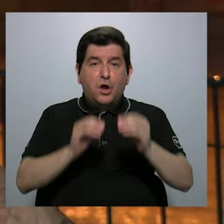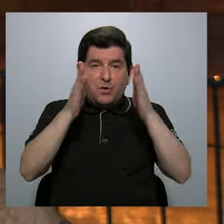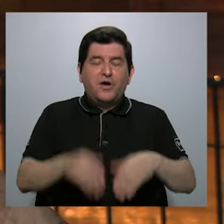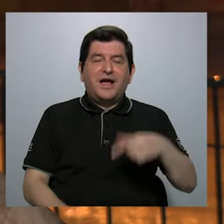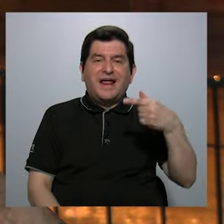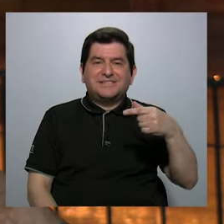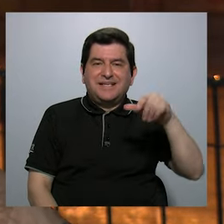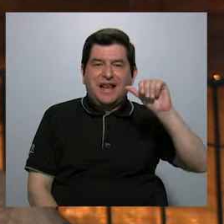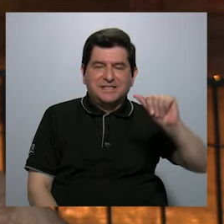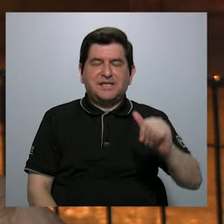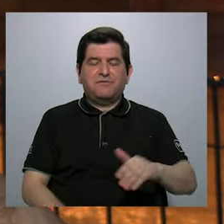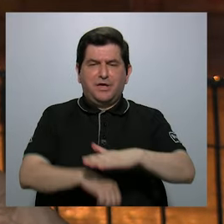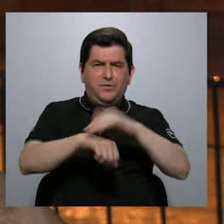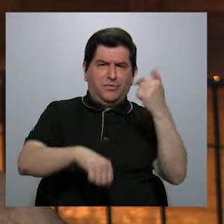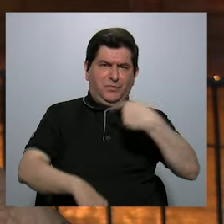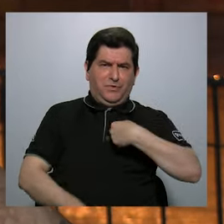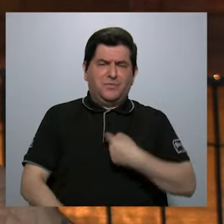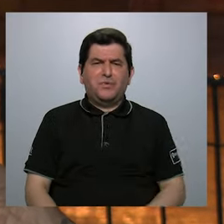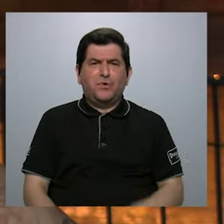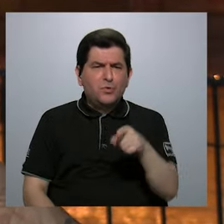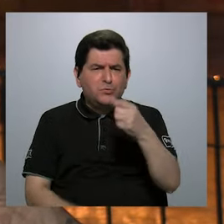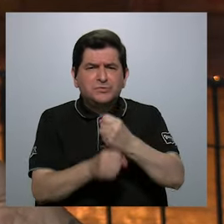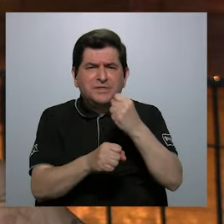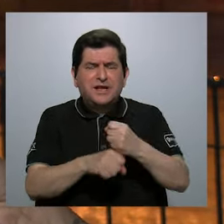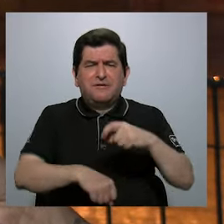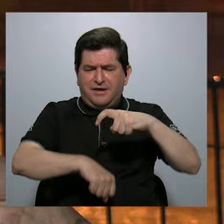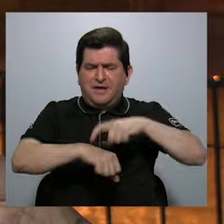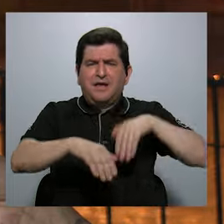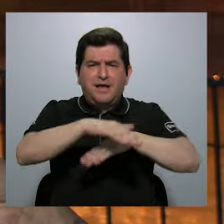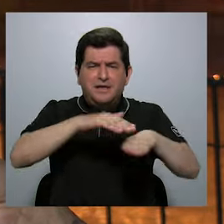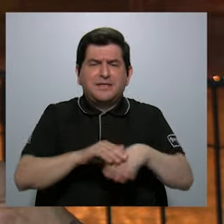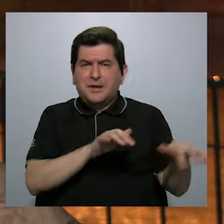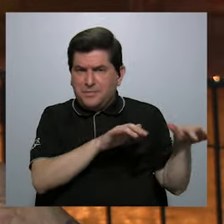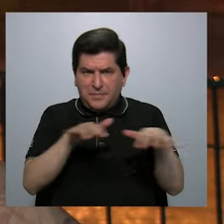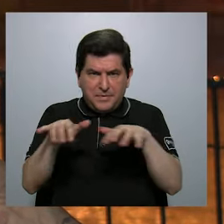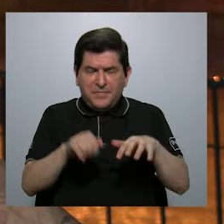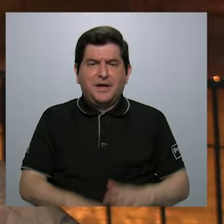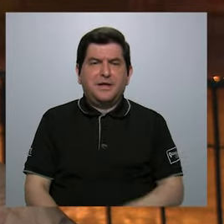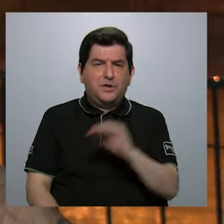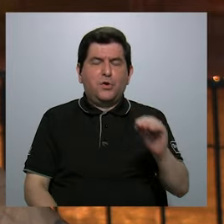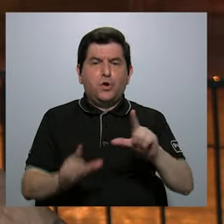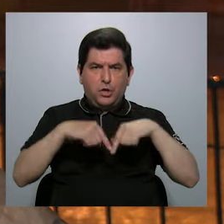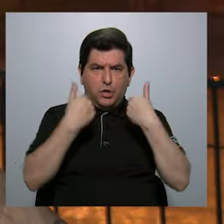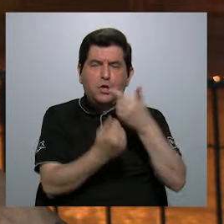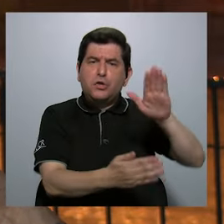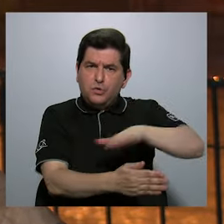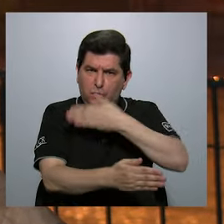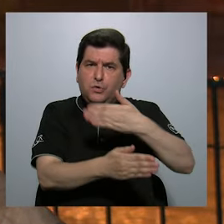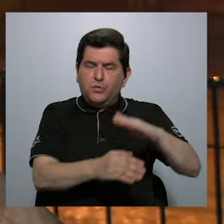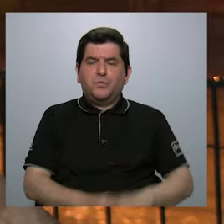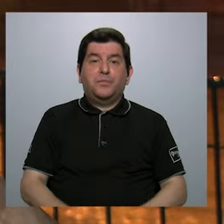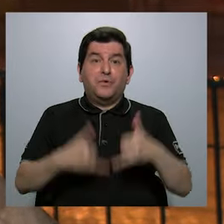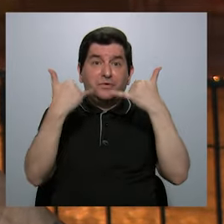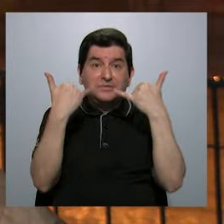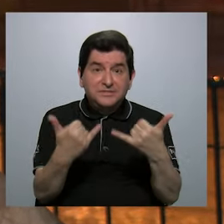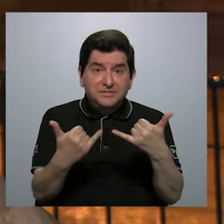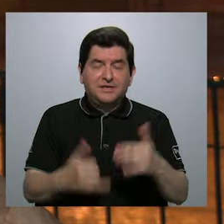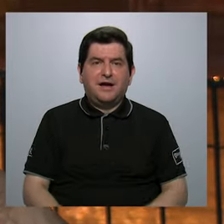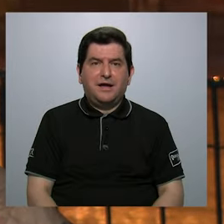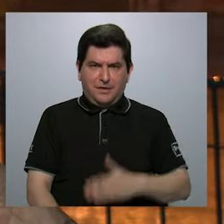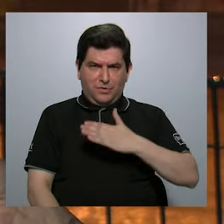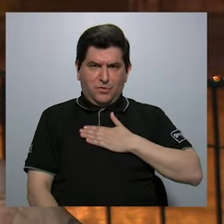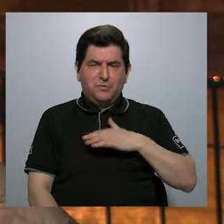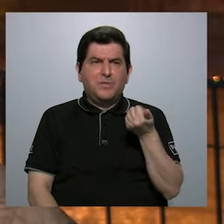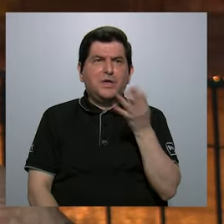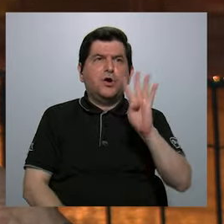Raciel Acevedo me llamó y dice, ¿por qué entras a la etapa básica? Estás piano y también te haces cargo de la orquesta. Y ya tenemos conmigo